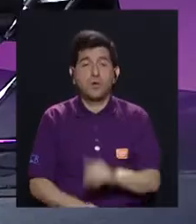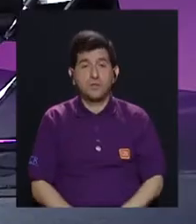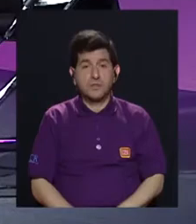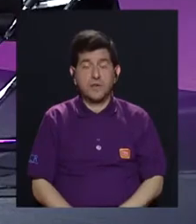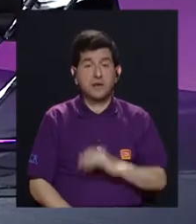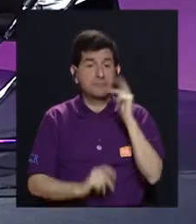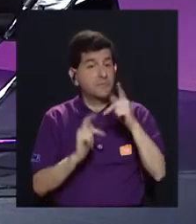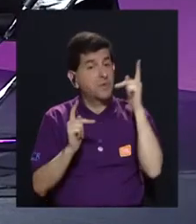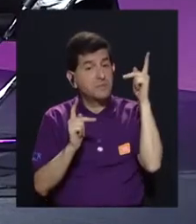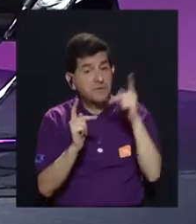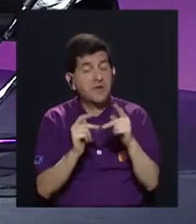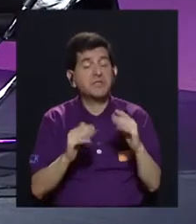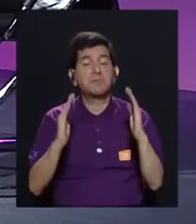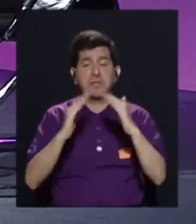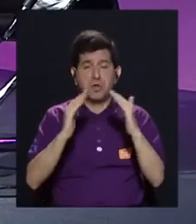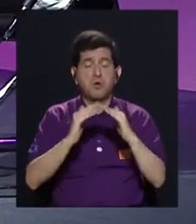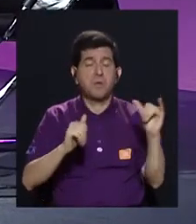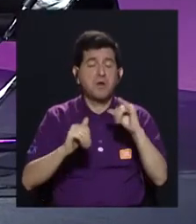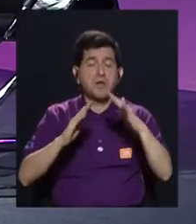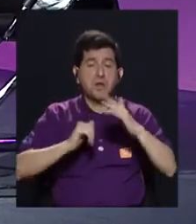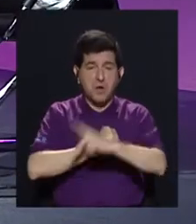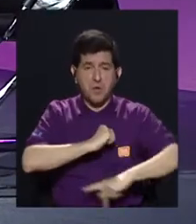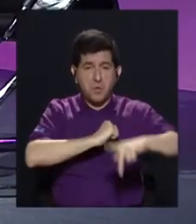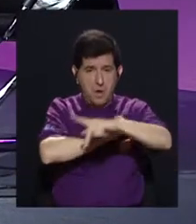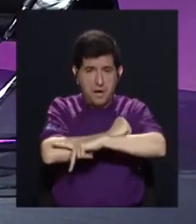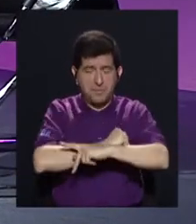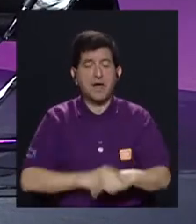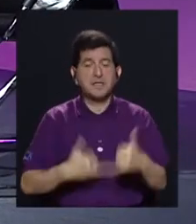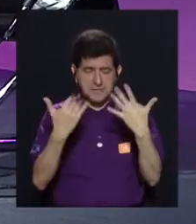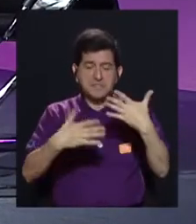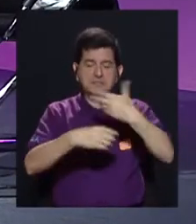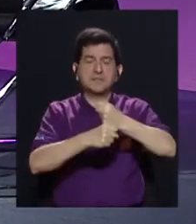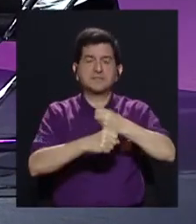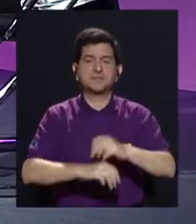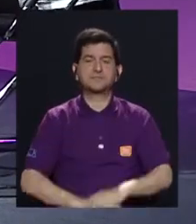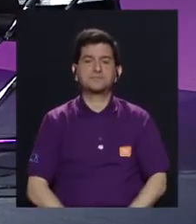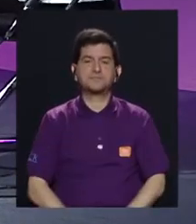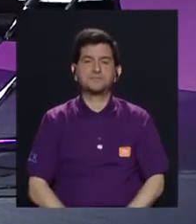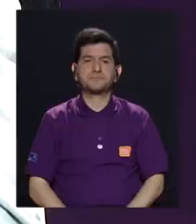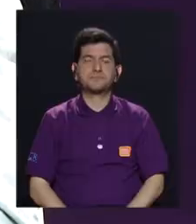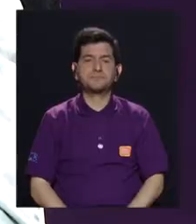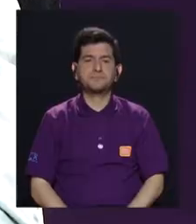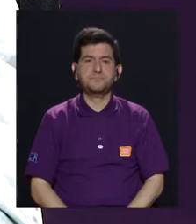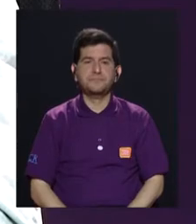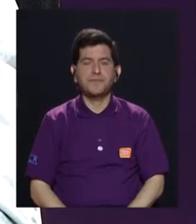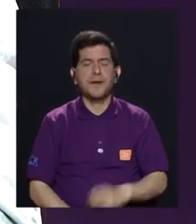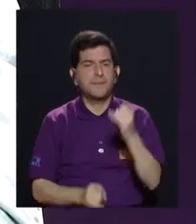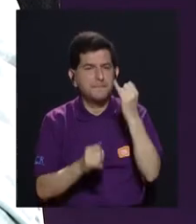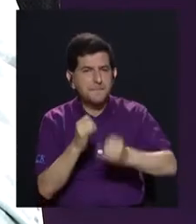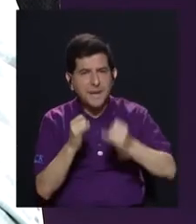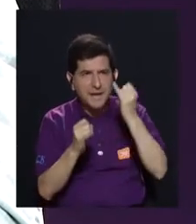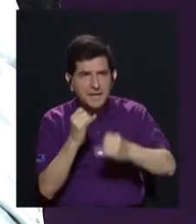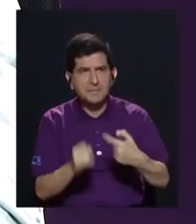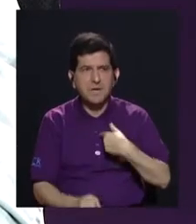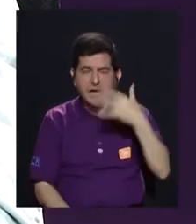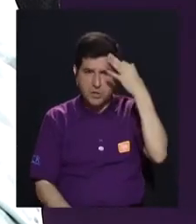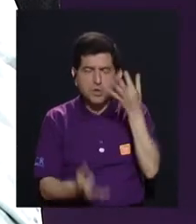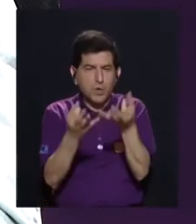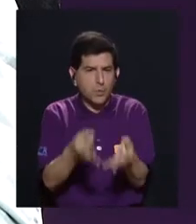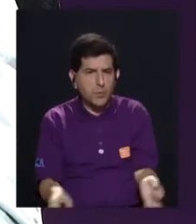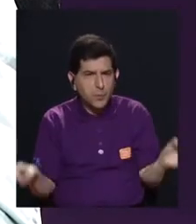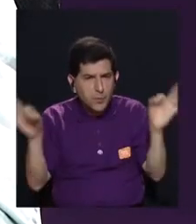perfectamente convivir dentro de un mismo país como efectivamente lo hacemos para concluir me parece muy importante